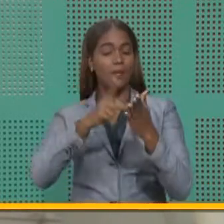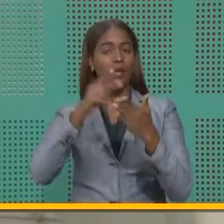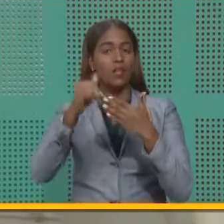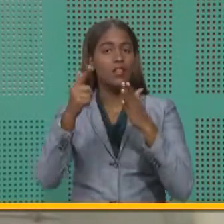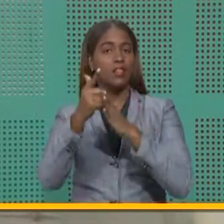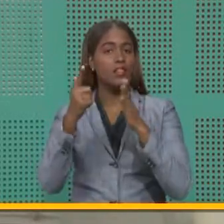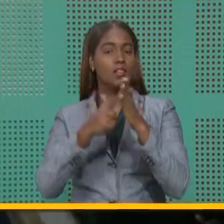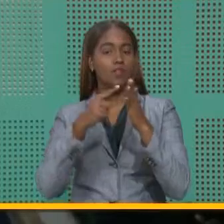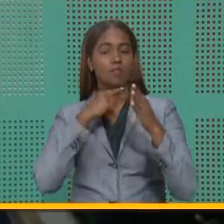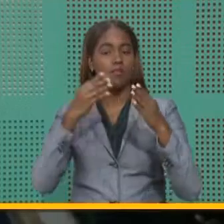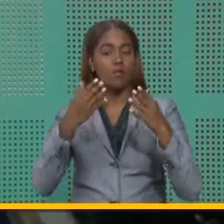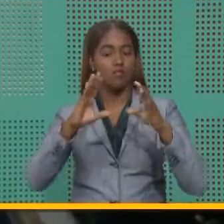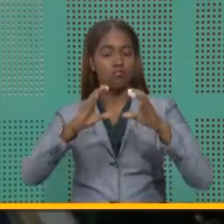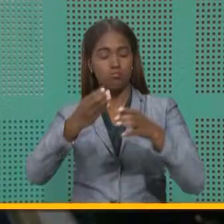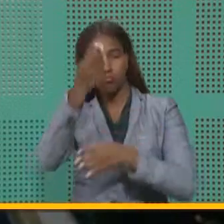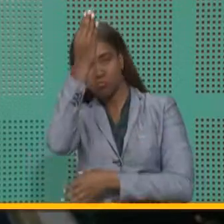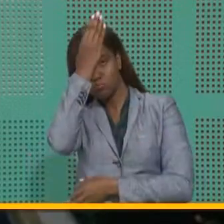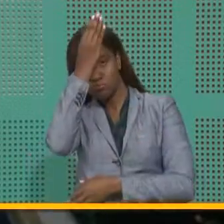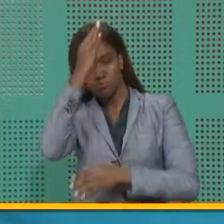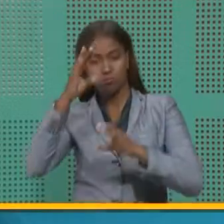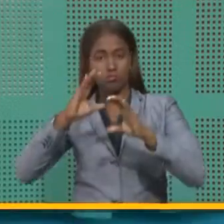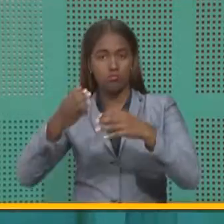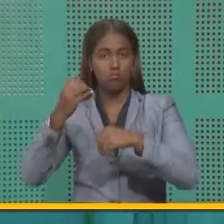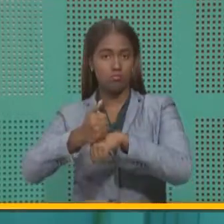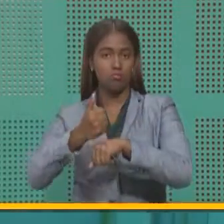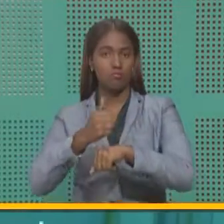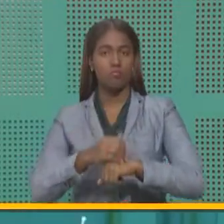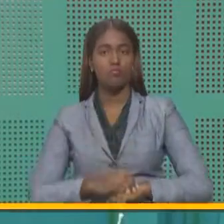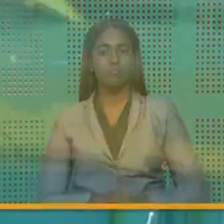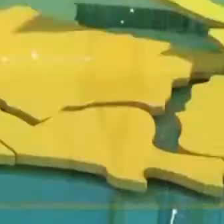ley de los cuerpos de bomberos al congreso